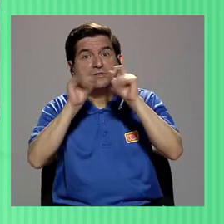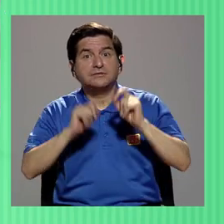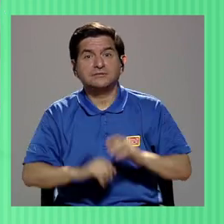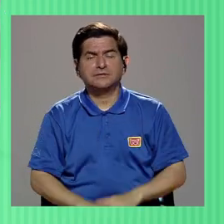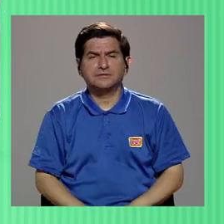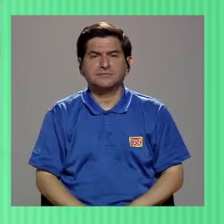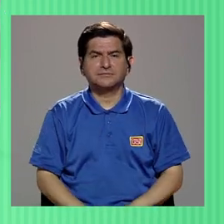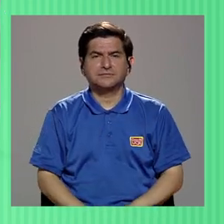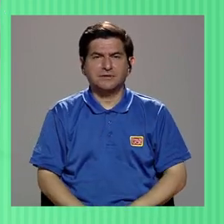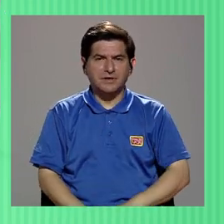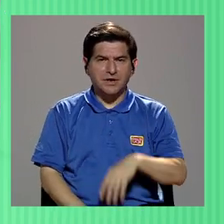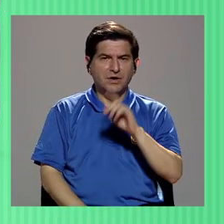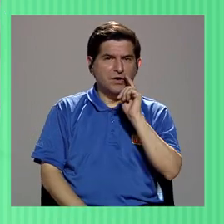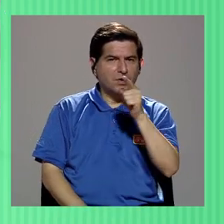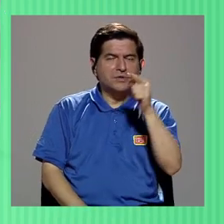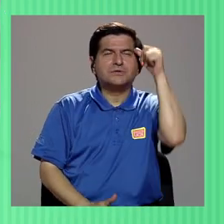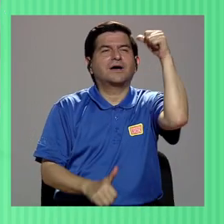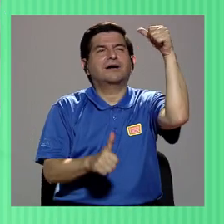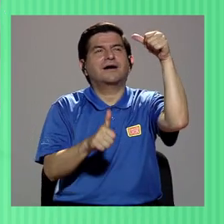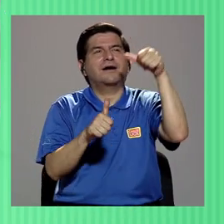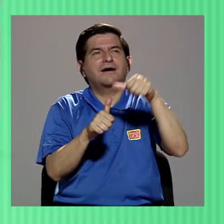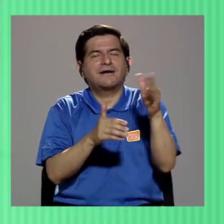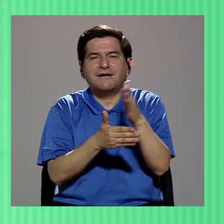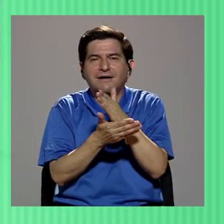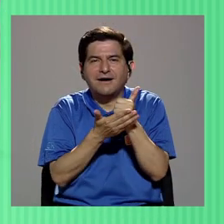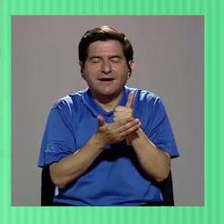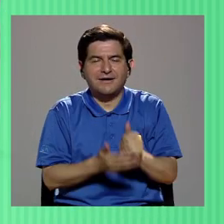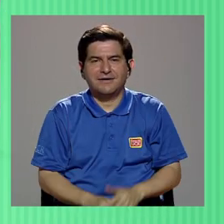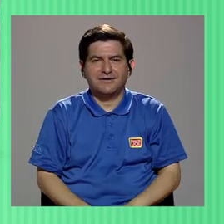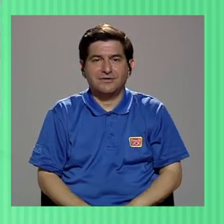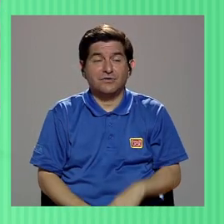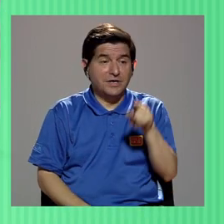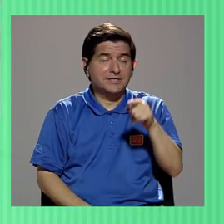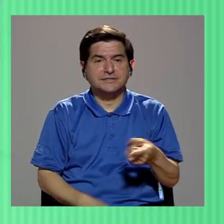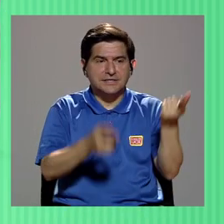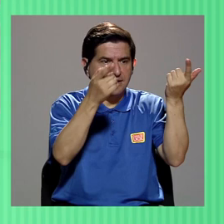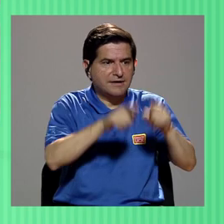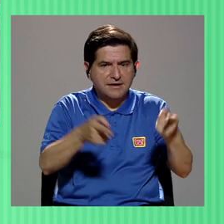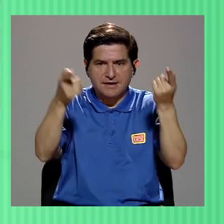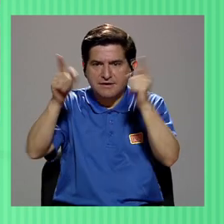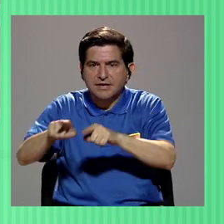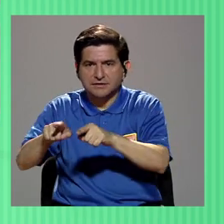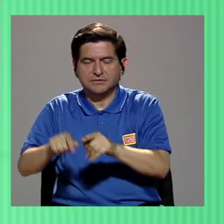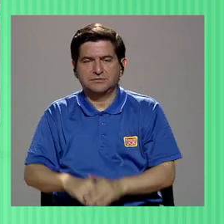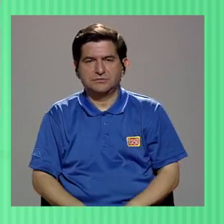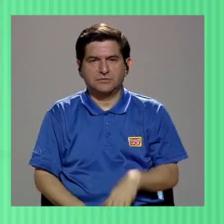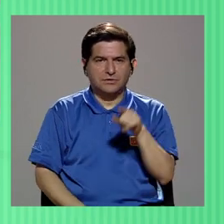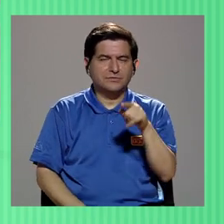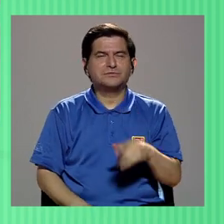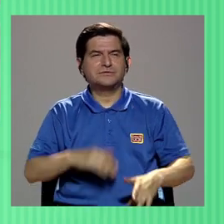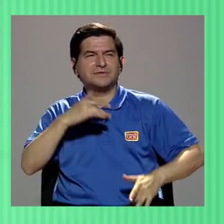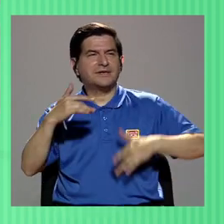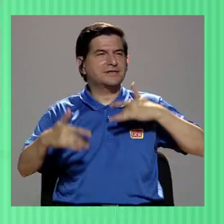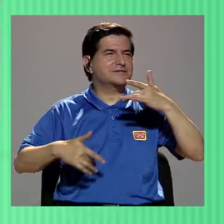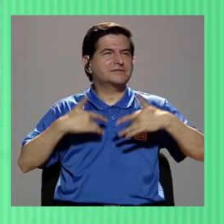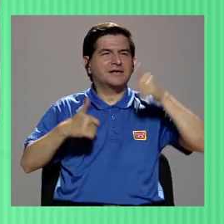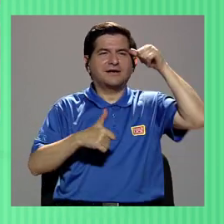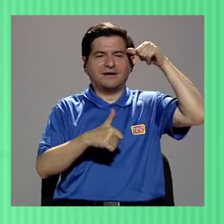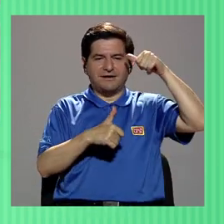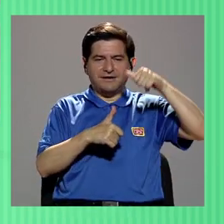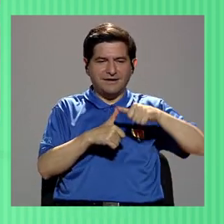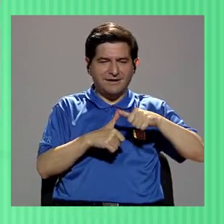importante, porque cuando usted recuerda algo, usted recuerda eventos, usted recuerda la